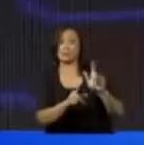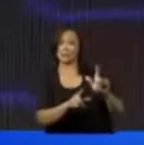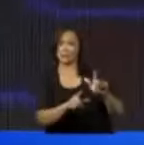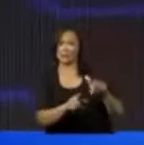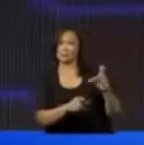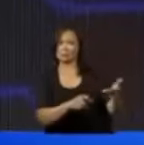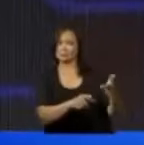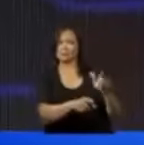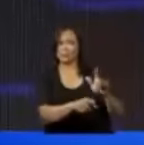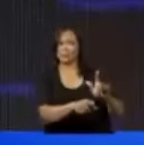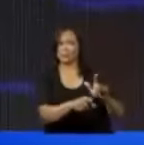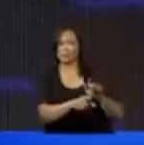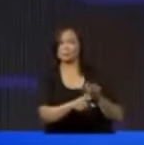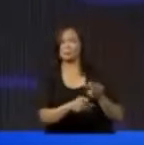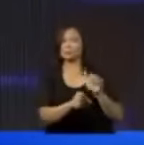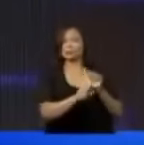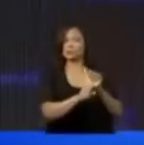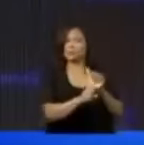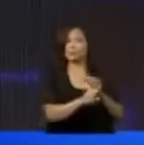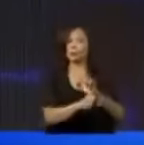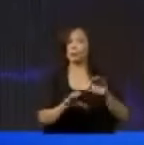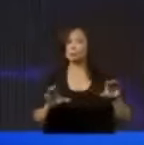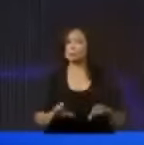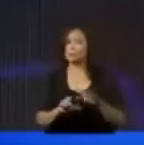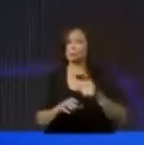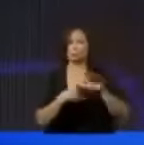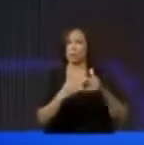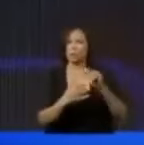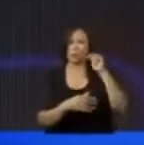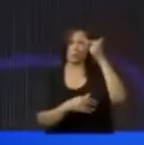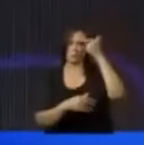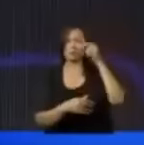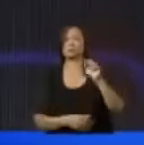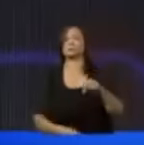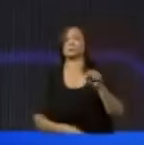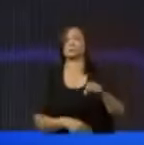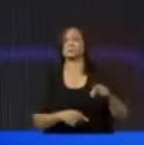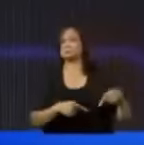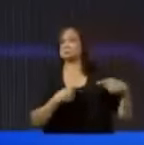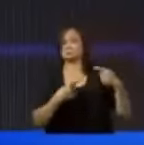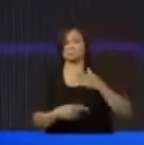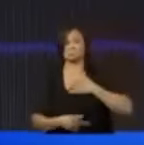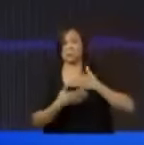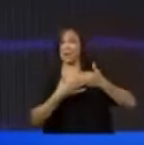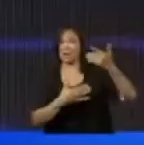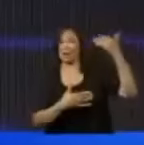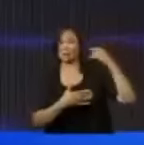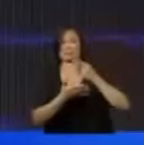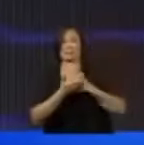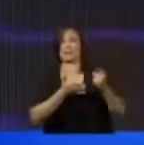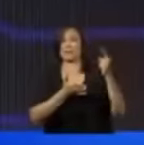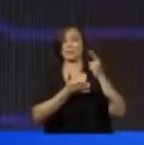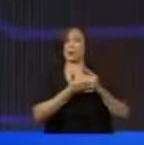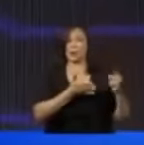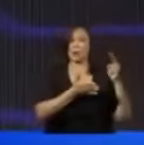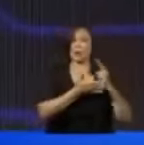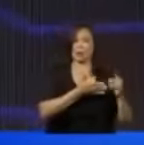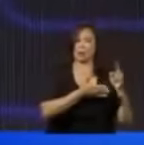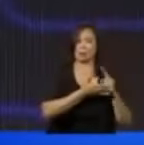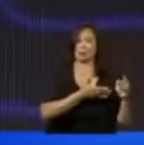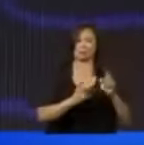pienso que efectivamente es una labor que hemos hecho todos los gobiernos. Durante mi época, casi semanalmente